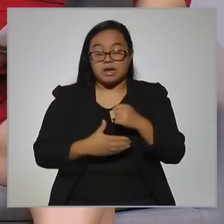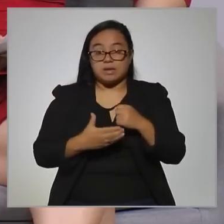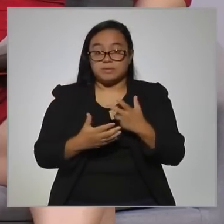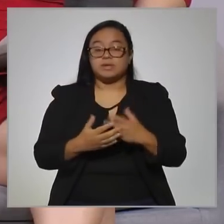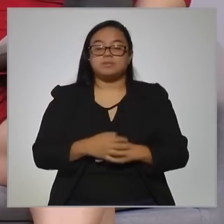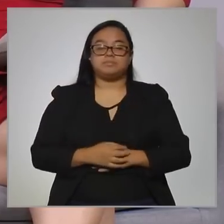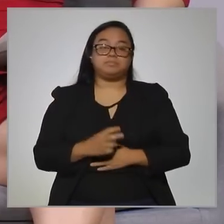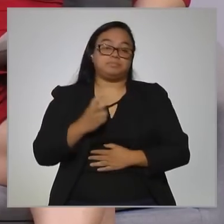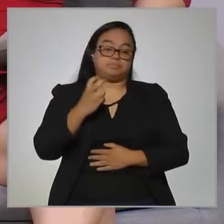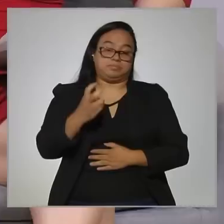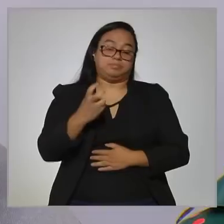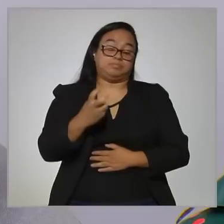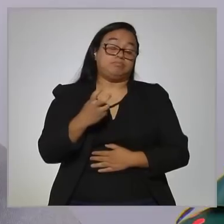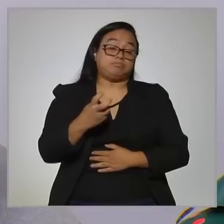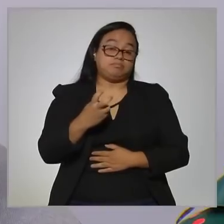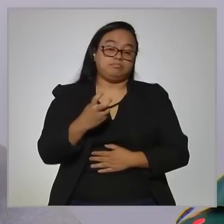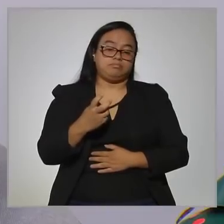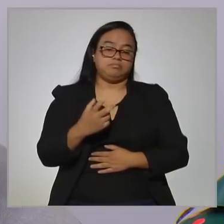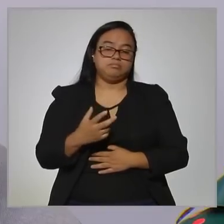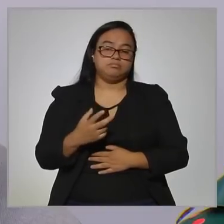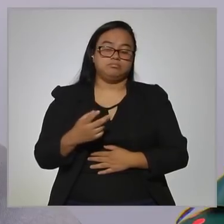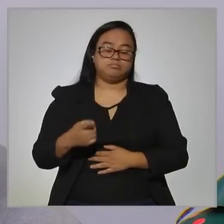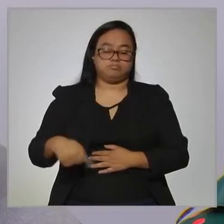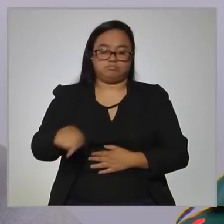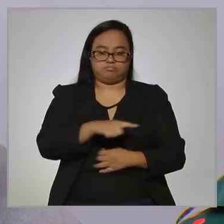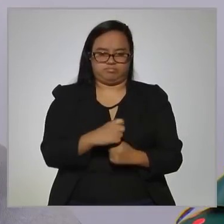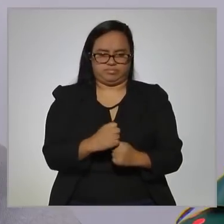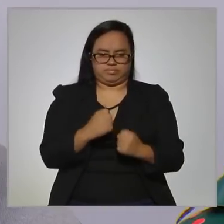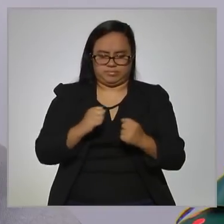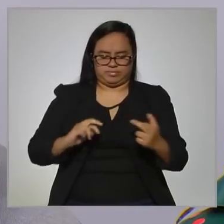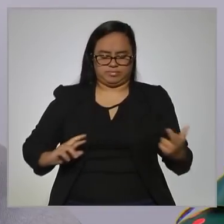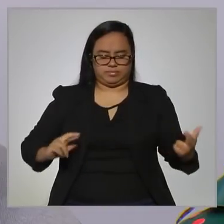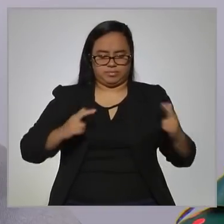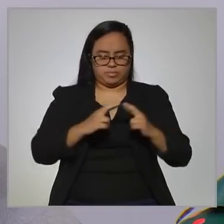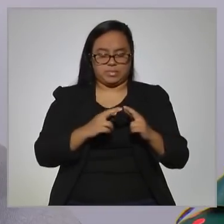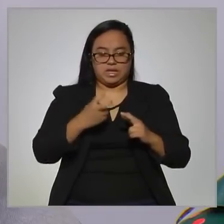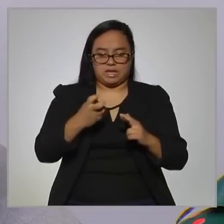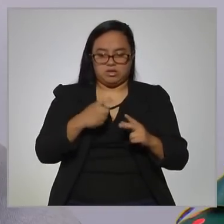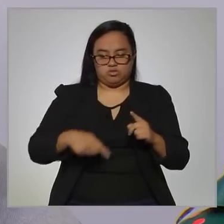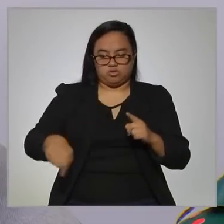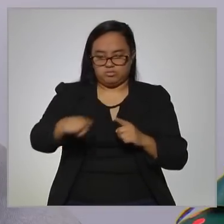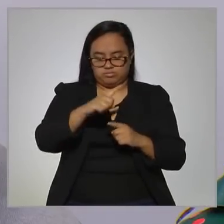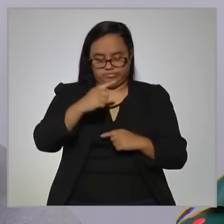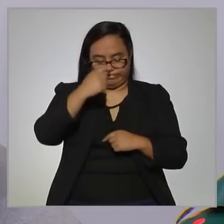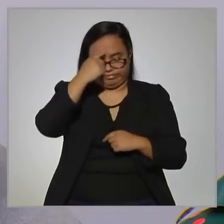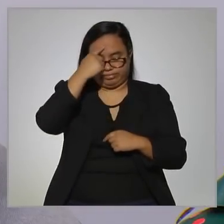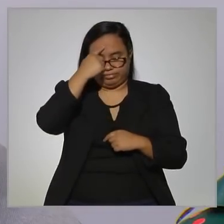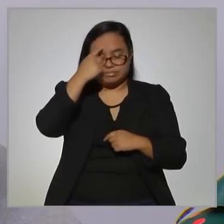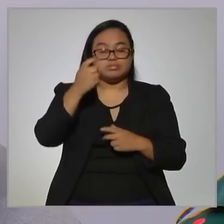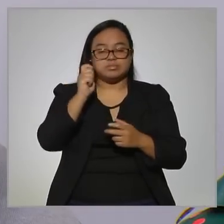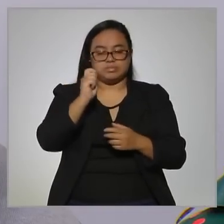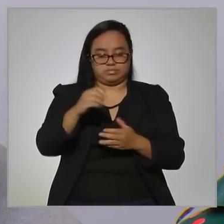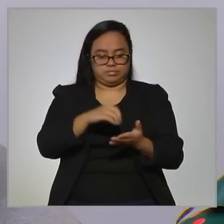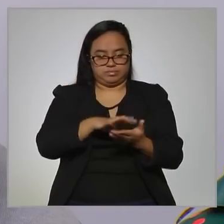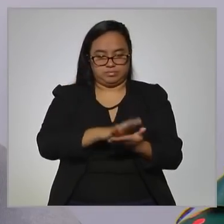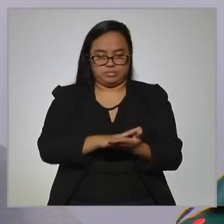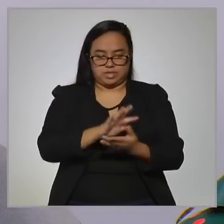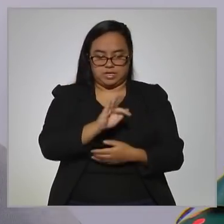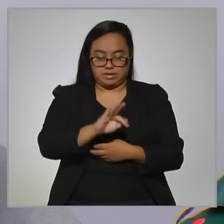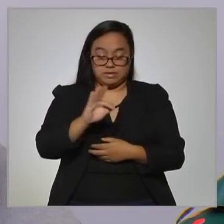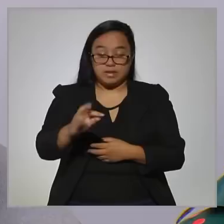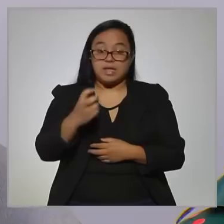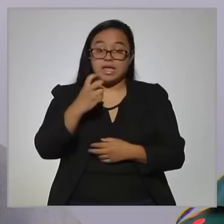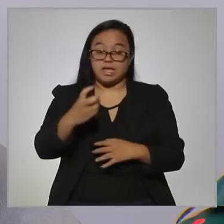de ahí vamos a tener esa influencia tan fuerte que va a tener la religión para poder establecer los mecanismos que van